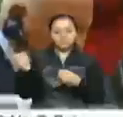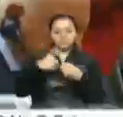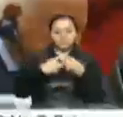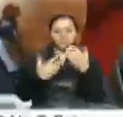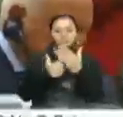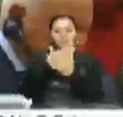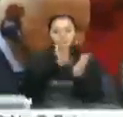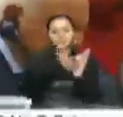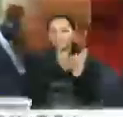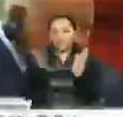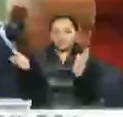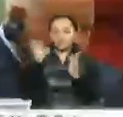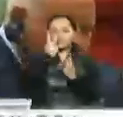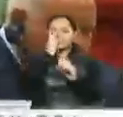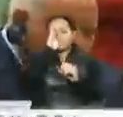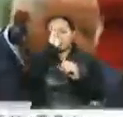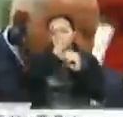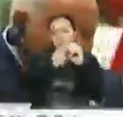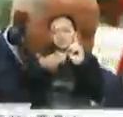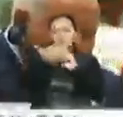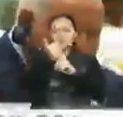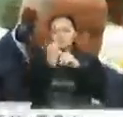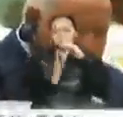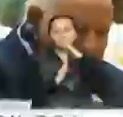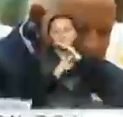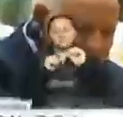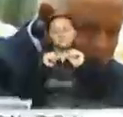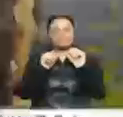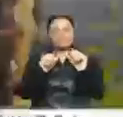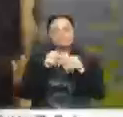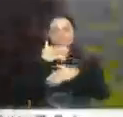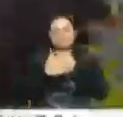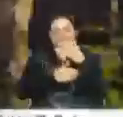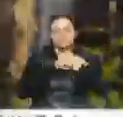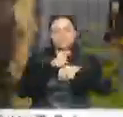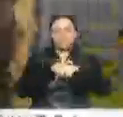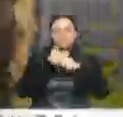etapa, en las que la meta sean la paz, la estabilidad y la prosperidad.